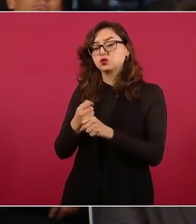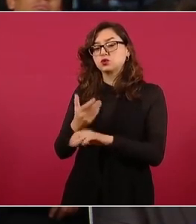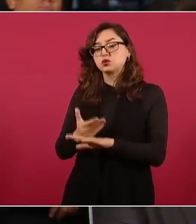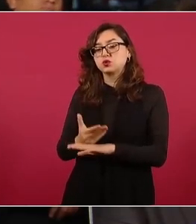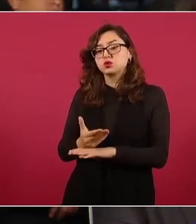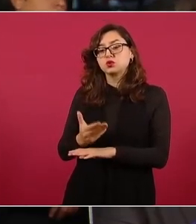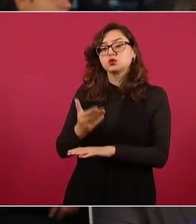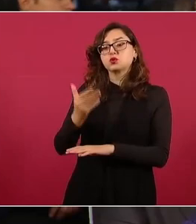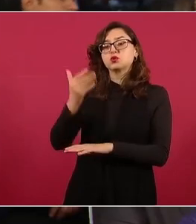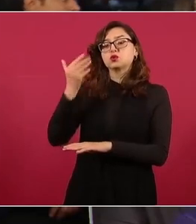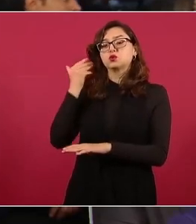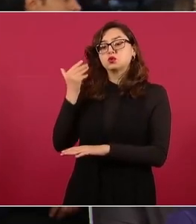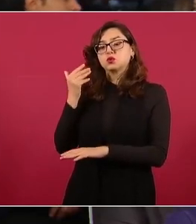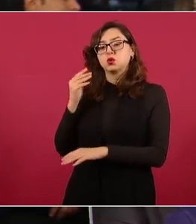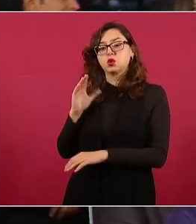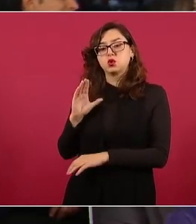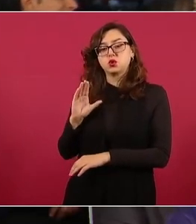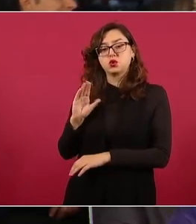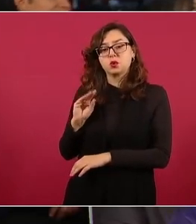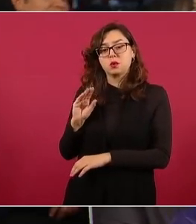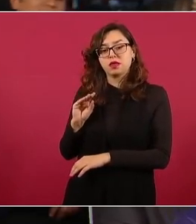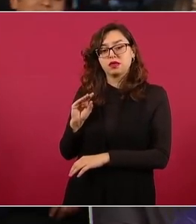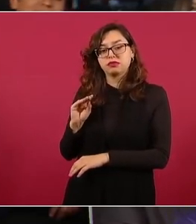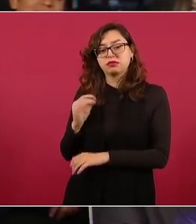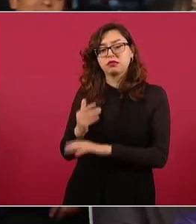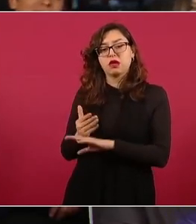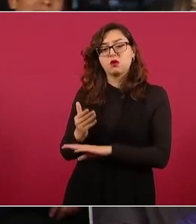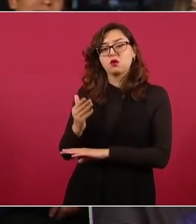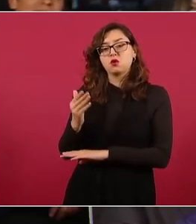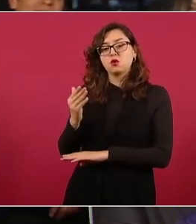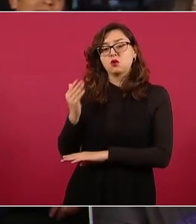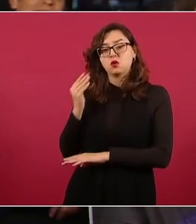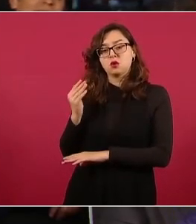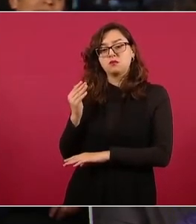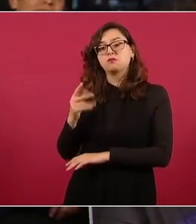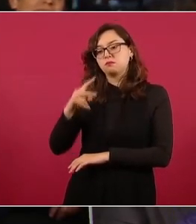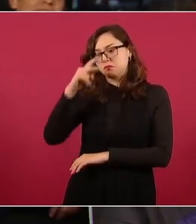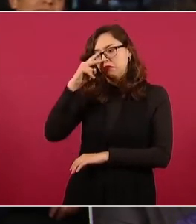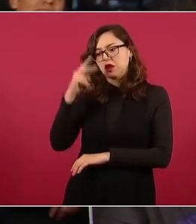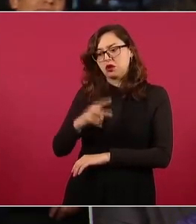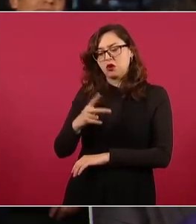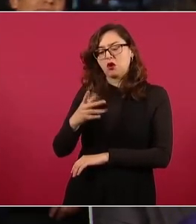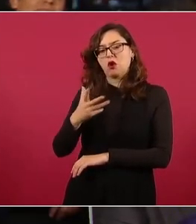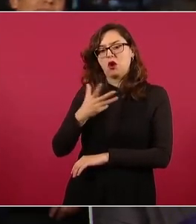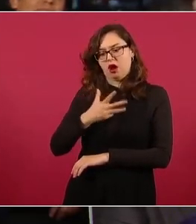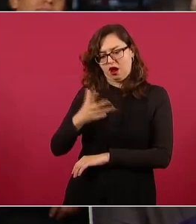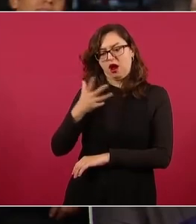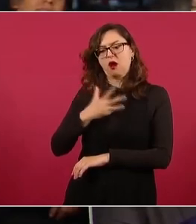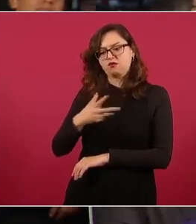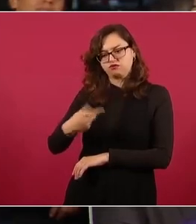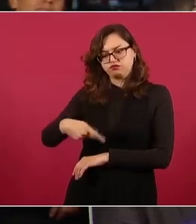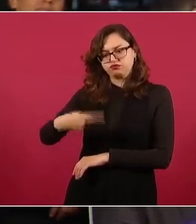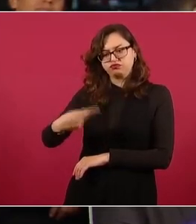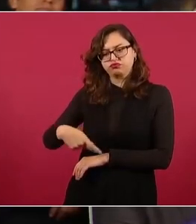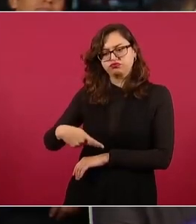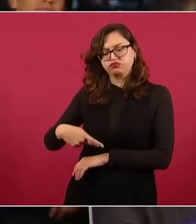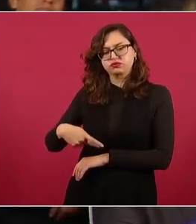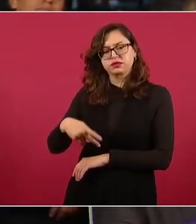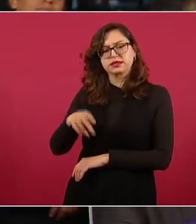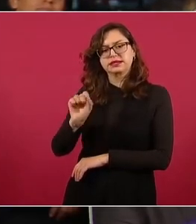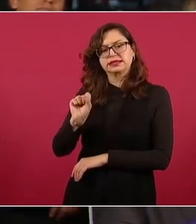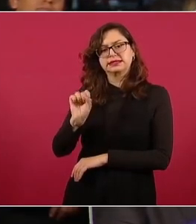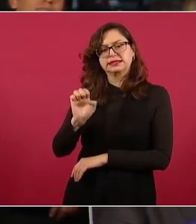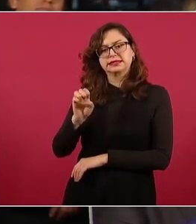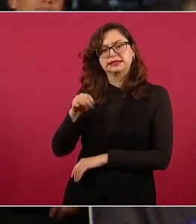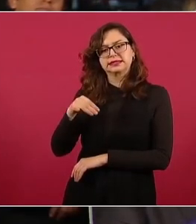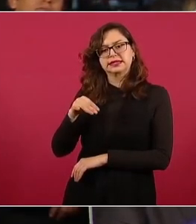tenía la aseguradora mexicana, Cemex, que funcionaba muy, muy bien y era la aseguradora de